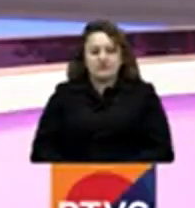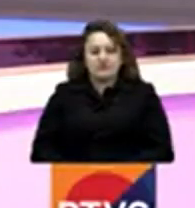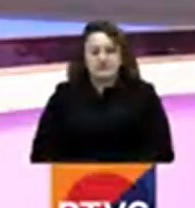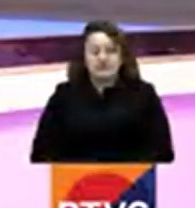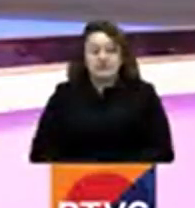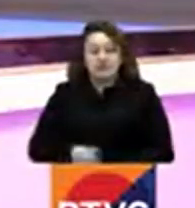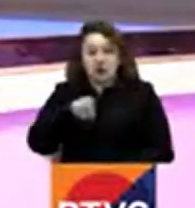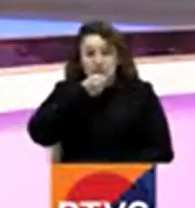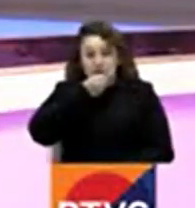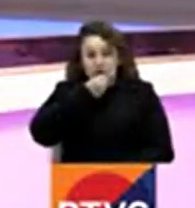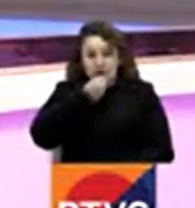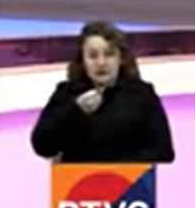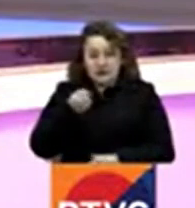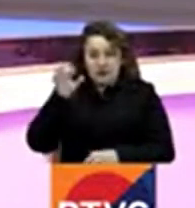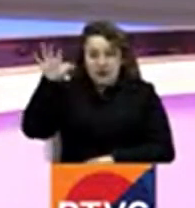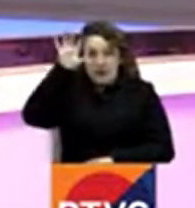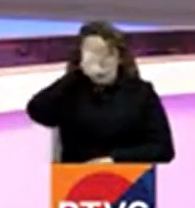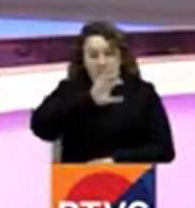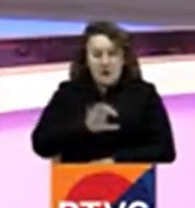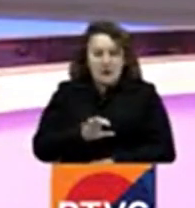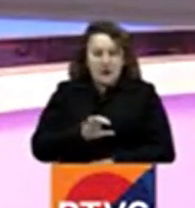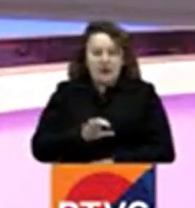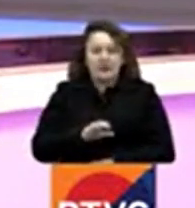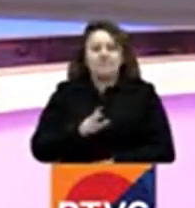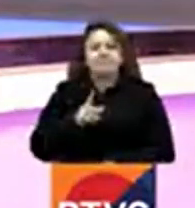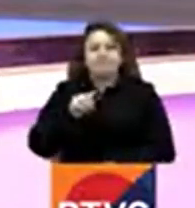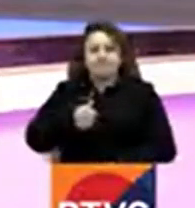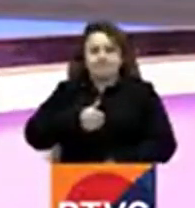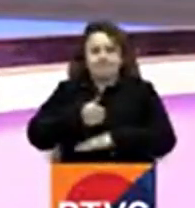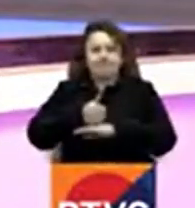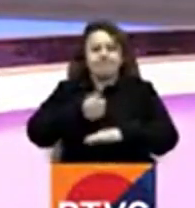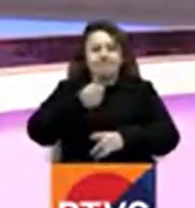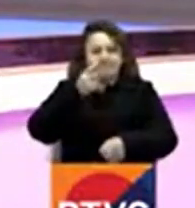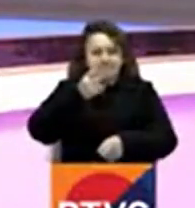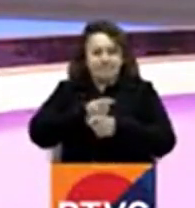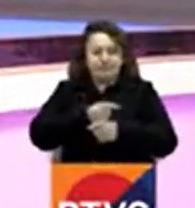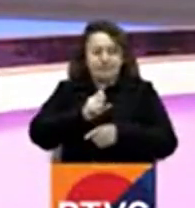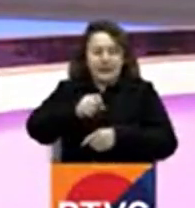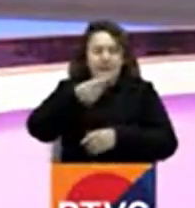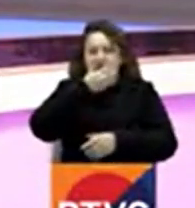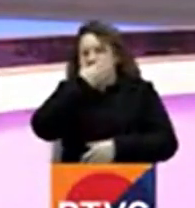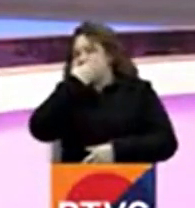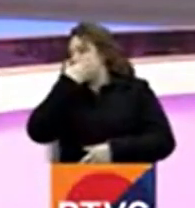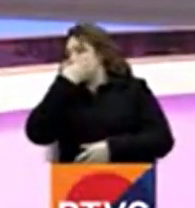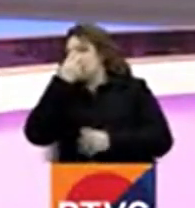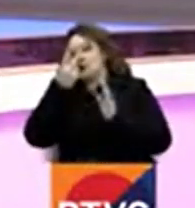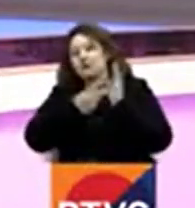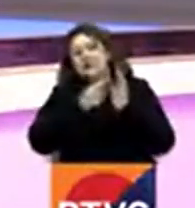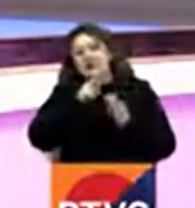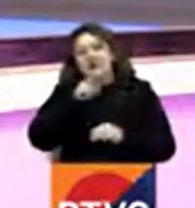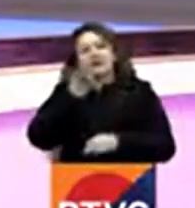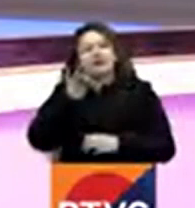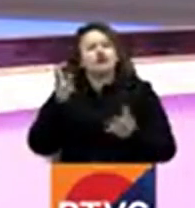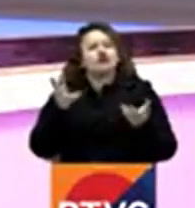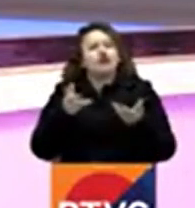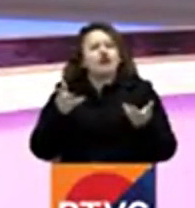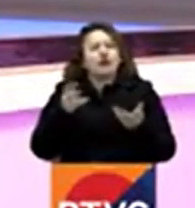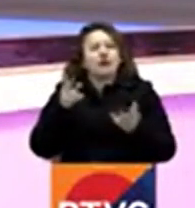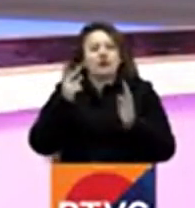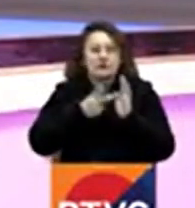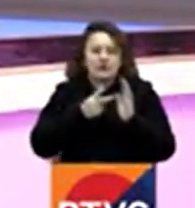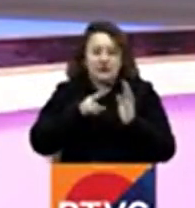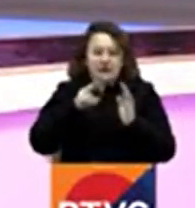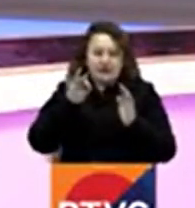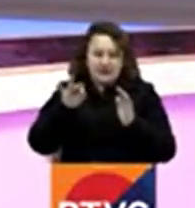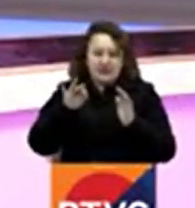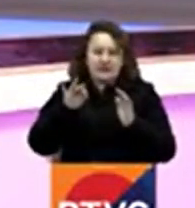Noticias de nuestras regiones. Las autoridades confirmaron el primer secuestro del 2023 en norte de Santander. Una lideresa fue raptada en el sector